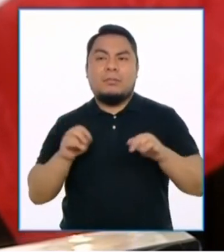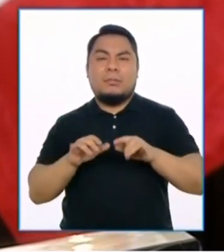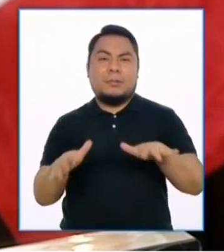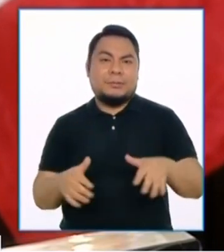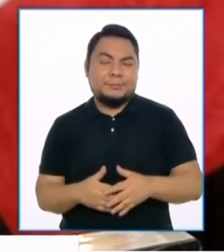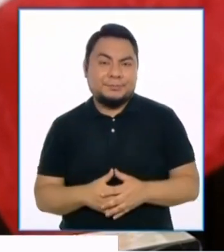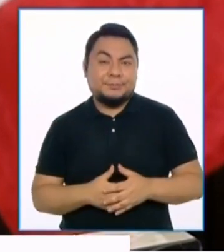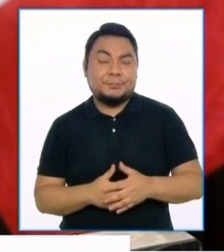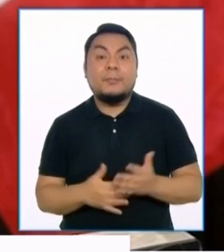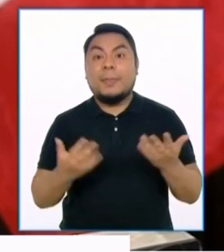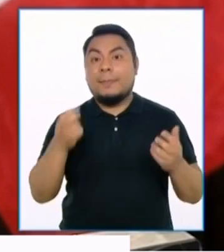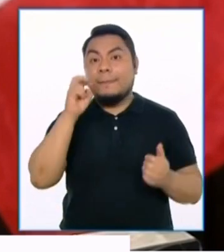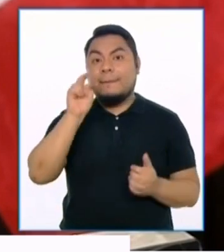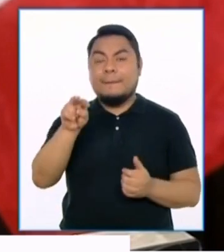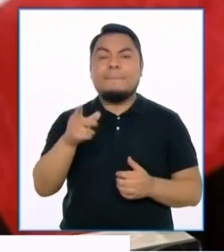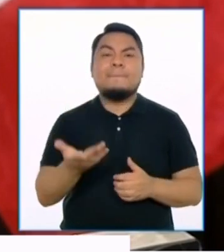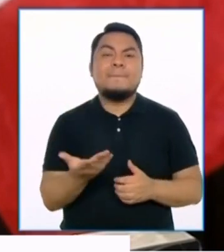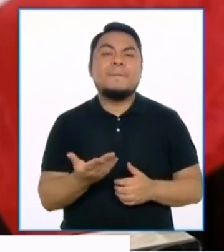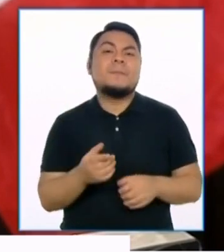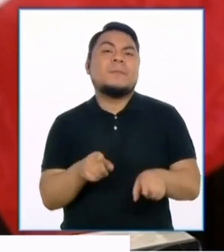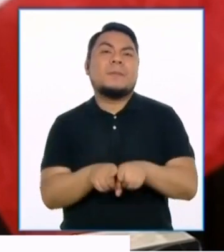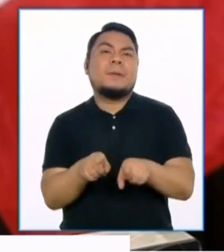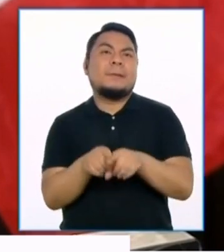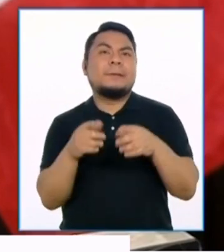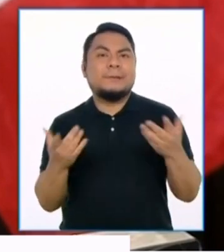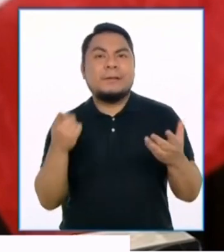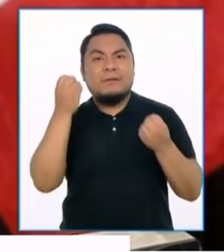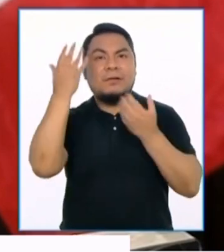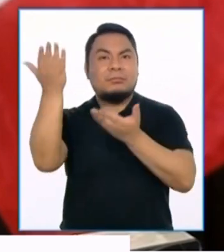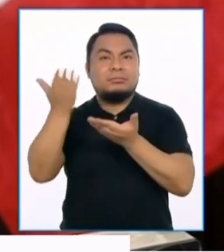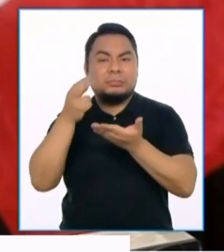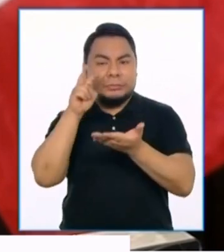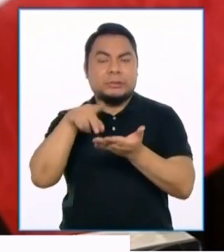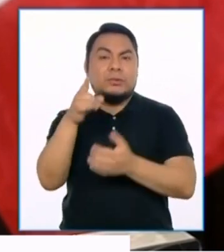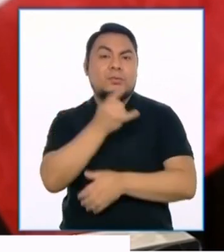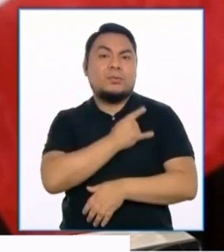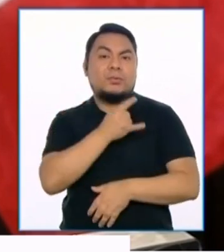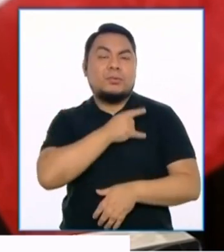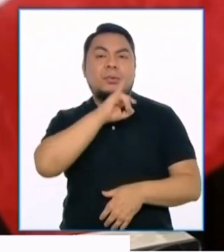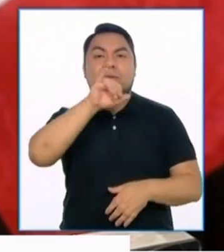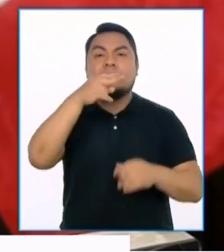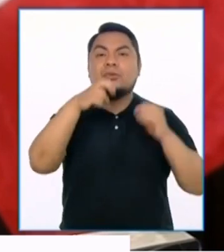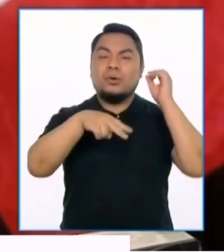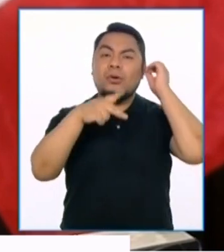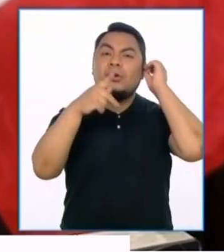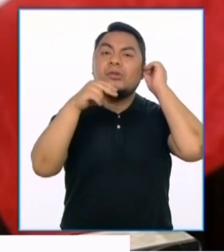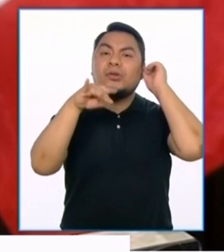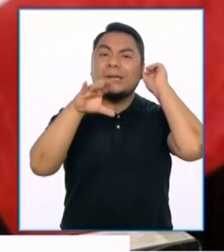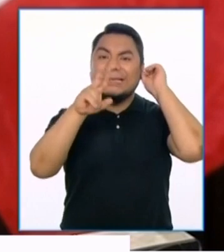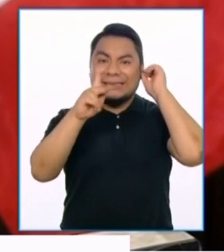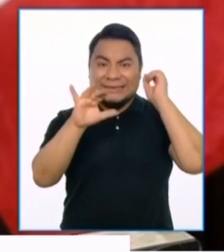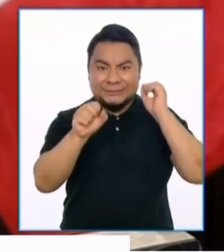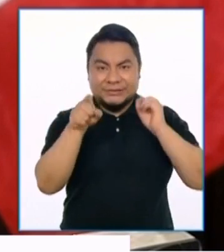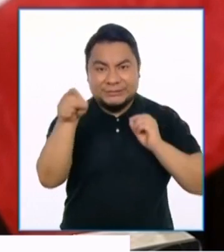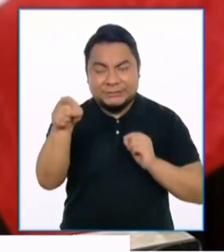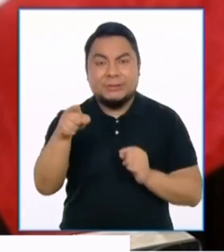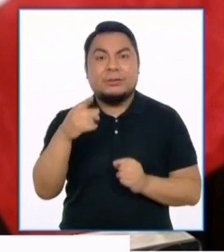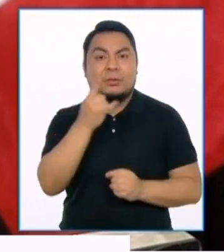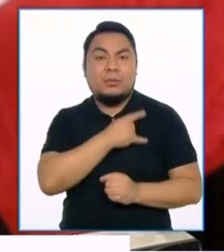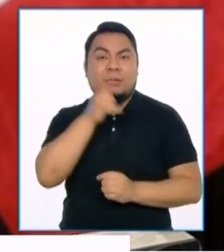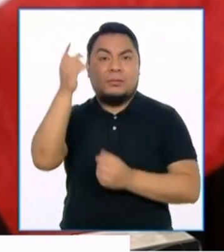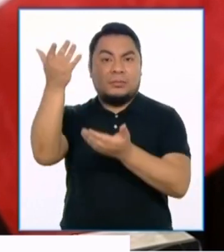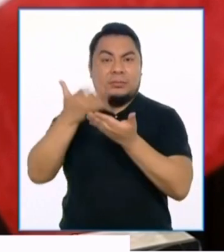hemos visto, en función de la información de la Universidad Johns Hopkins, que ya hay